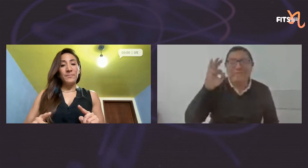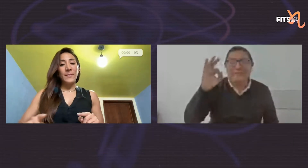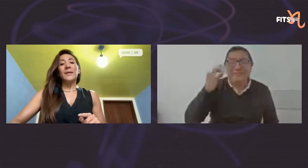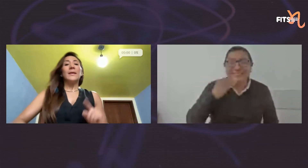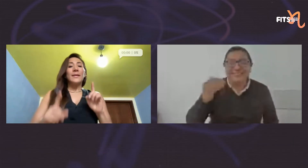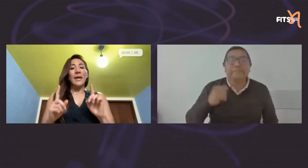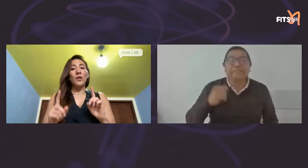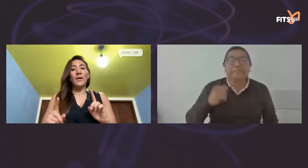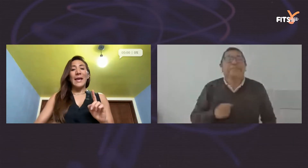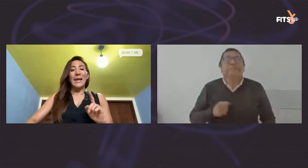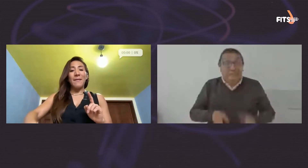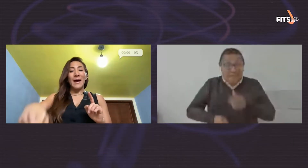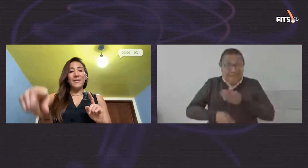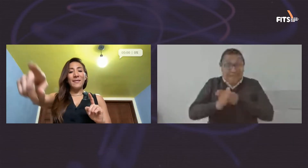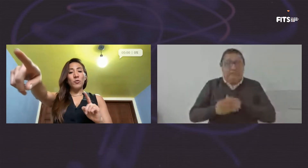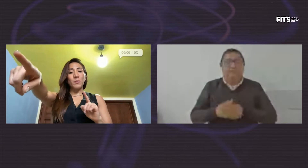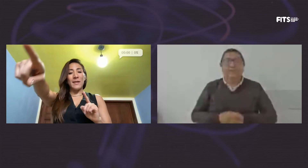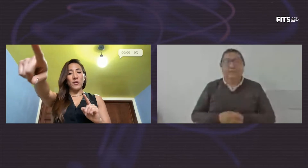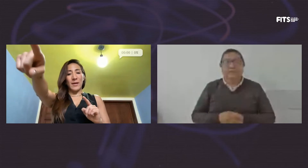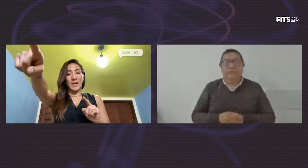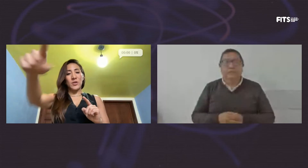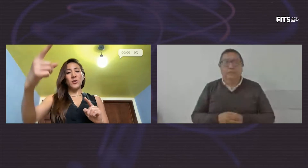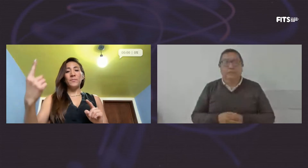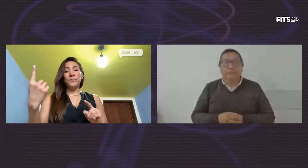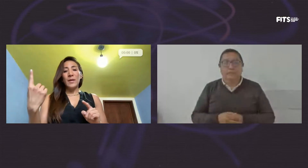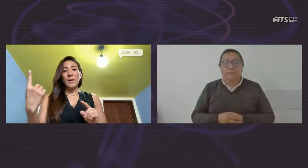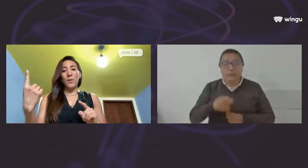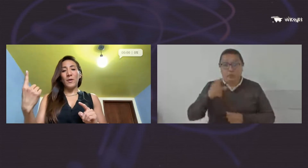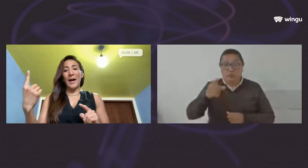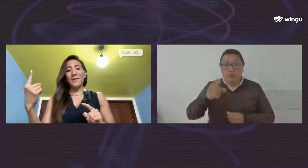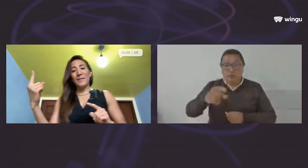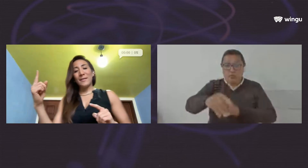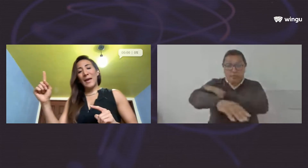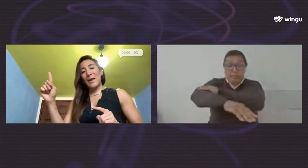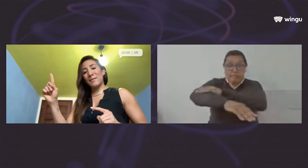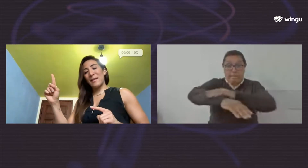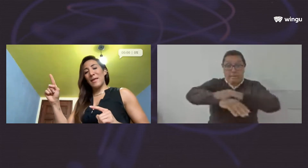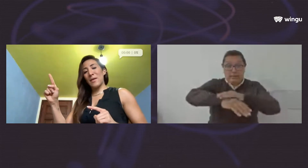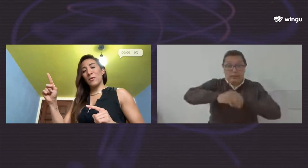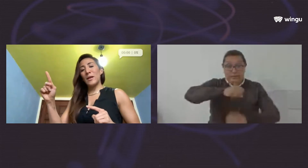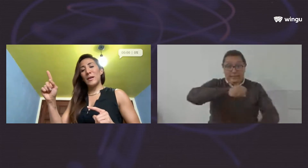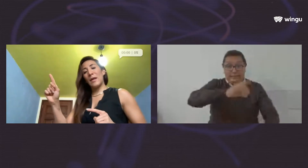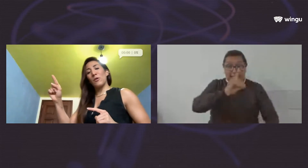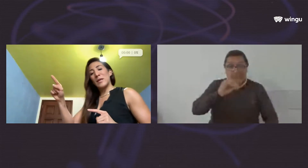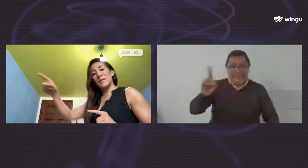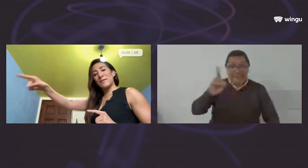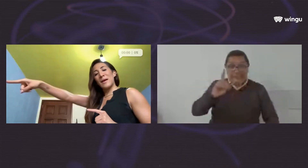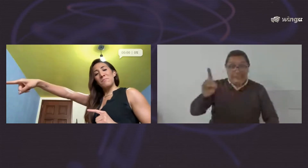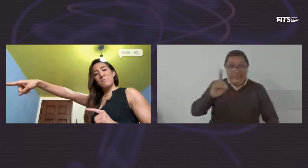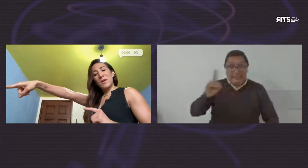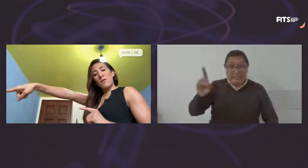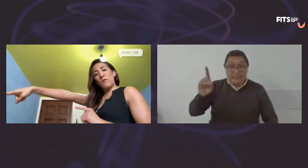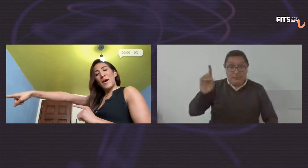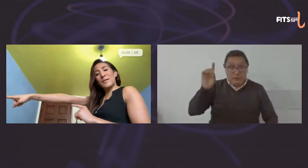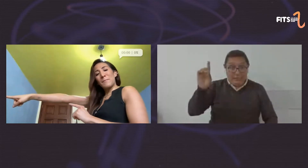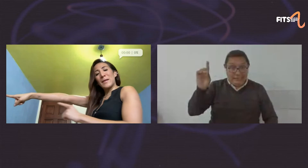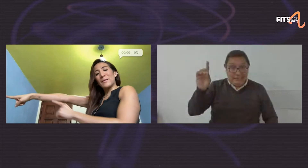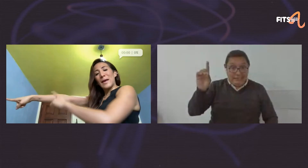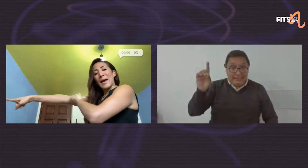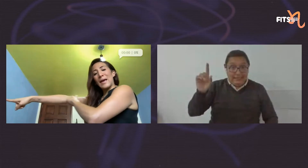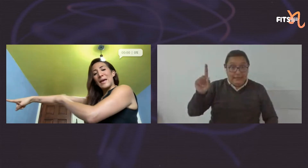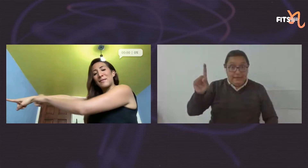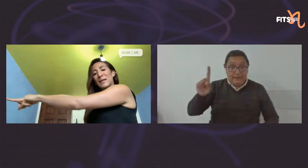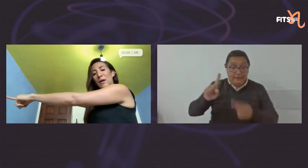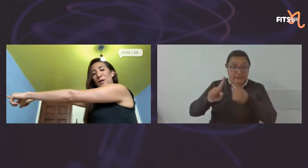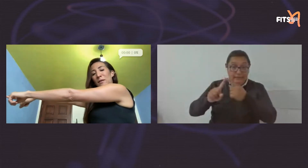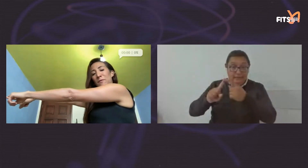Ahora, quiero que levantes tu brazo derecho y pongas este dedo, el dedo índice,